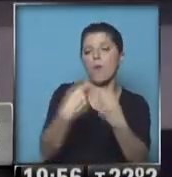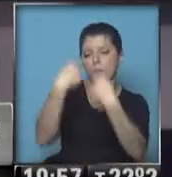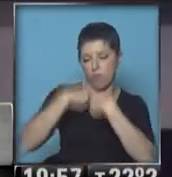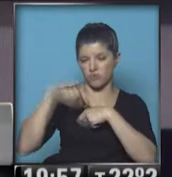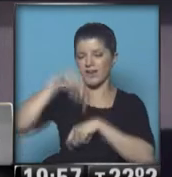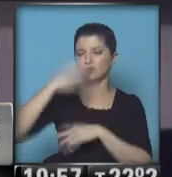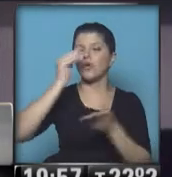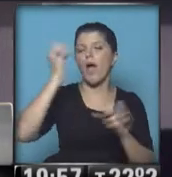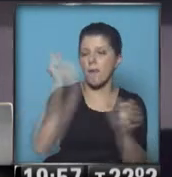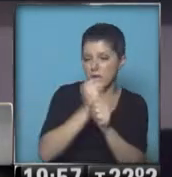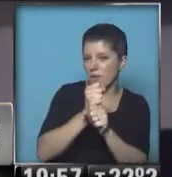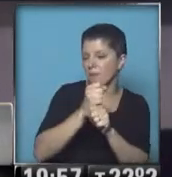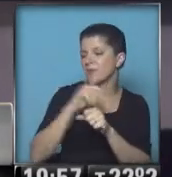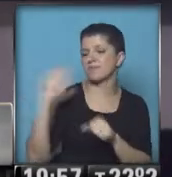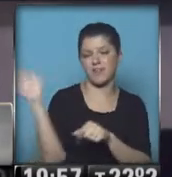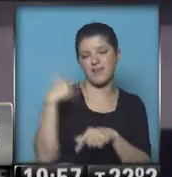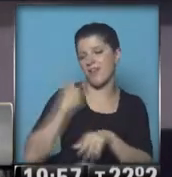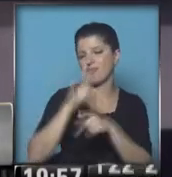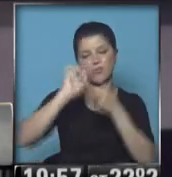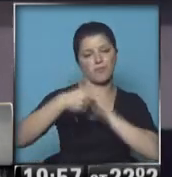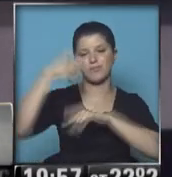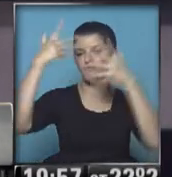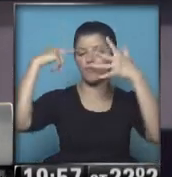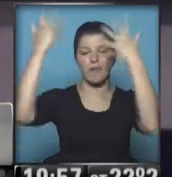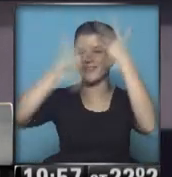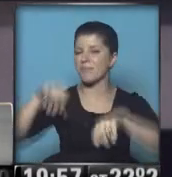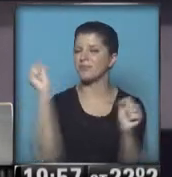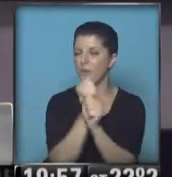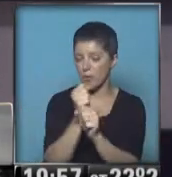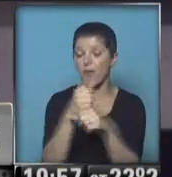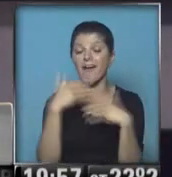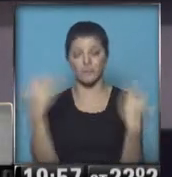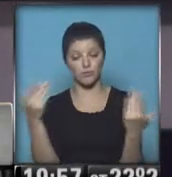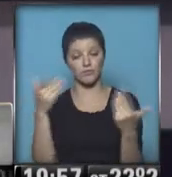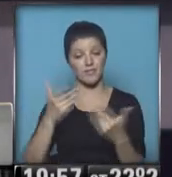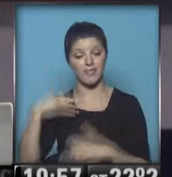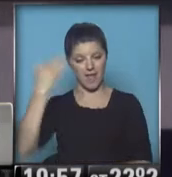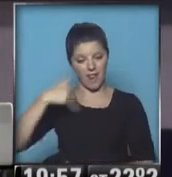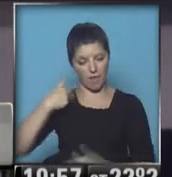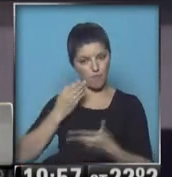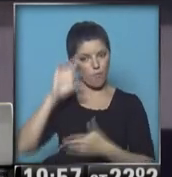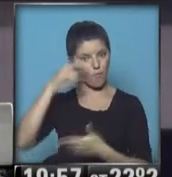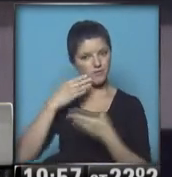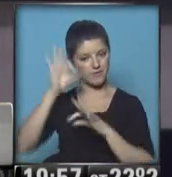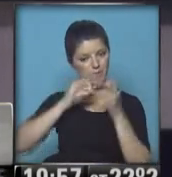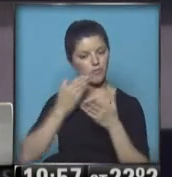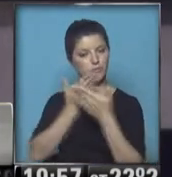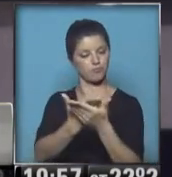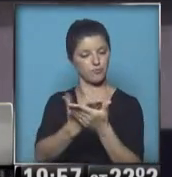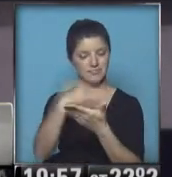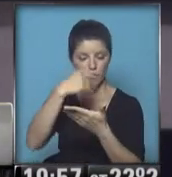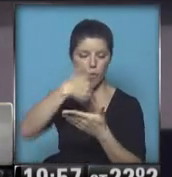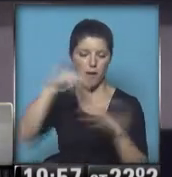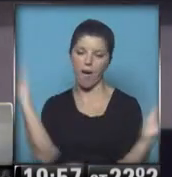en la Asamblea por mayoría simple, o sea que la propuesta argentina tiene prácticamente asegurada la aprobación.